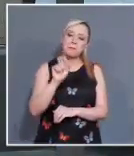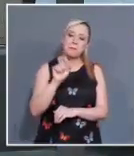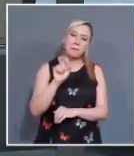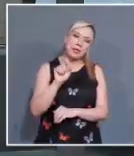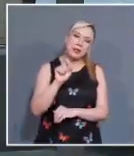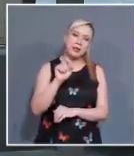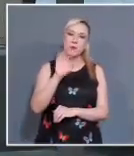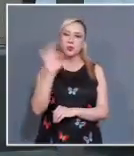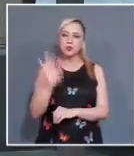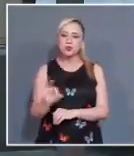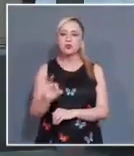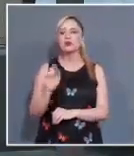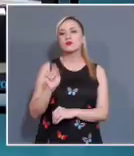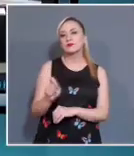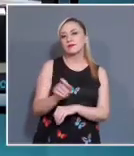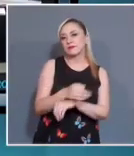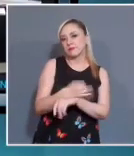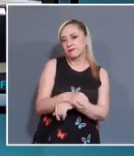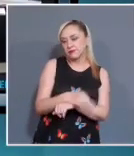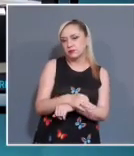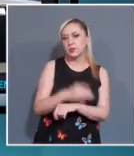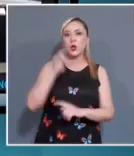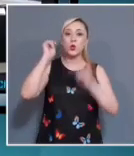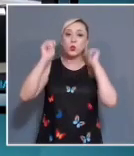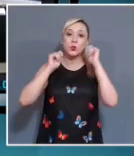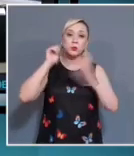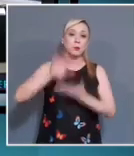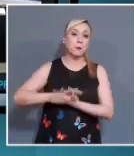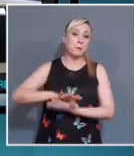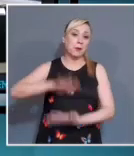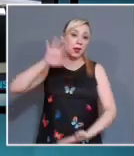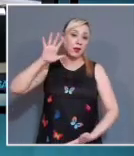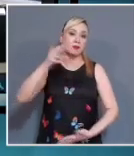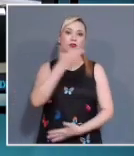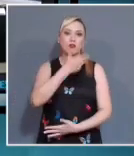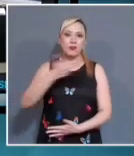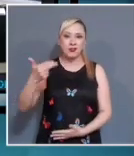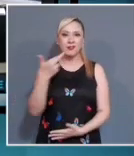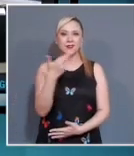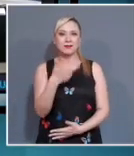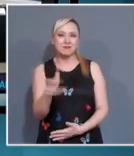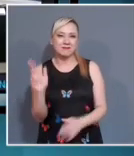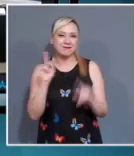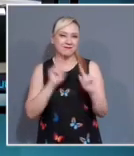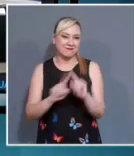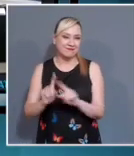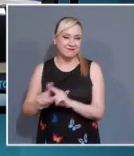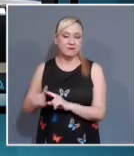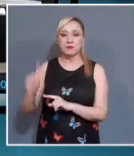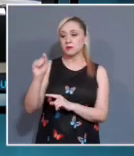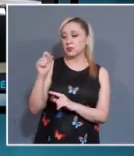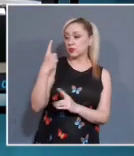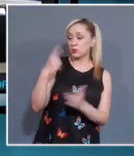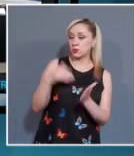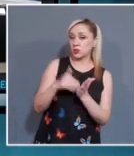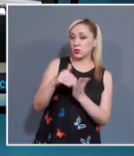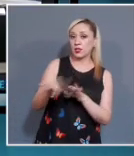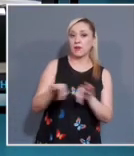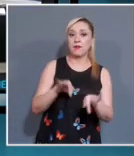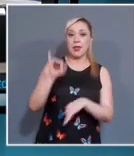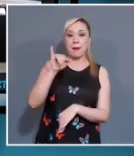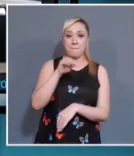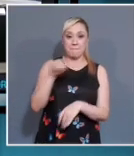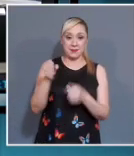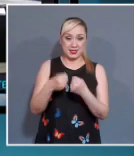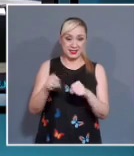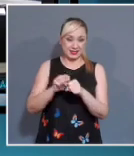60% pertenece al sector turismo. De los más de 21 millones de empleos que tiene el Seguro Social, nosotros empleamos a